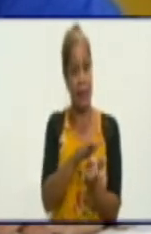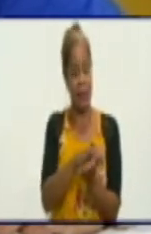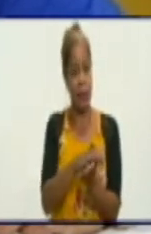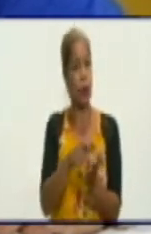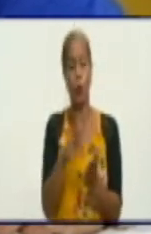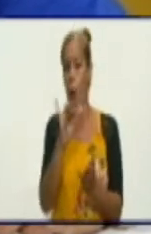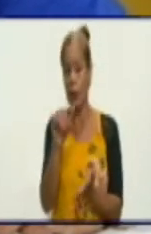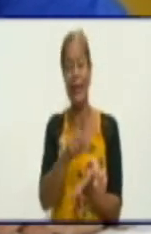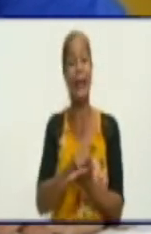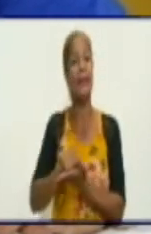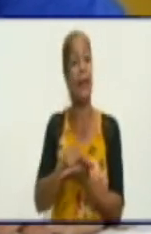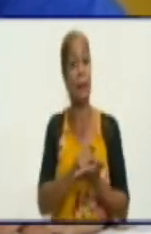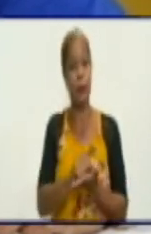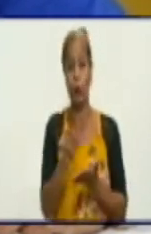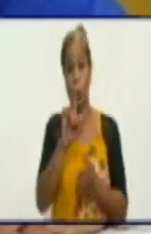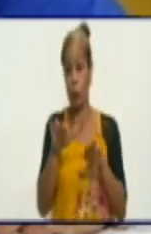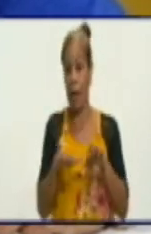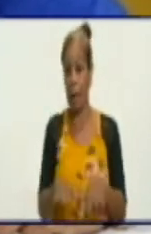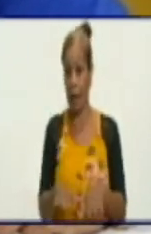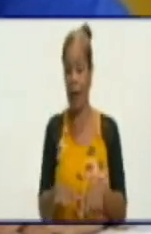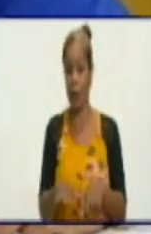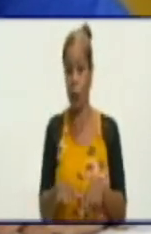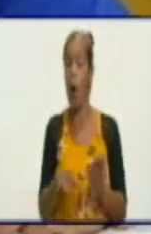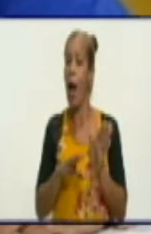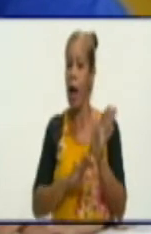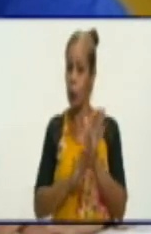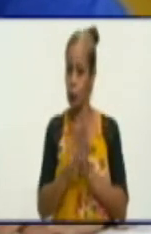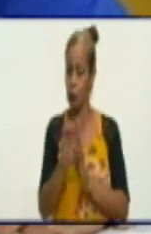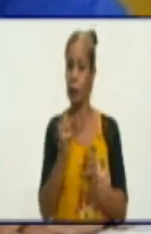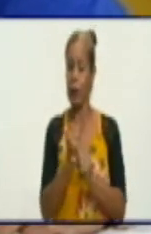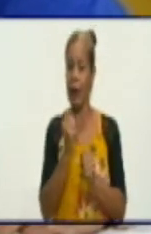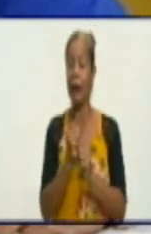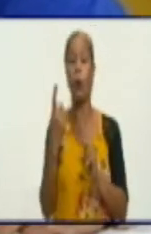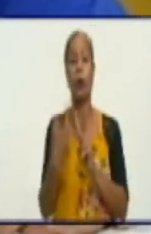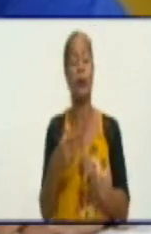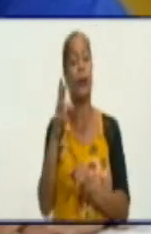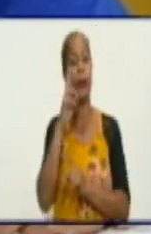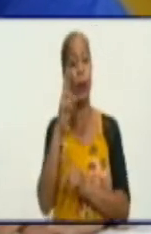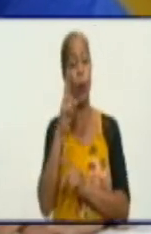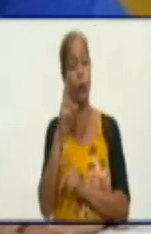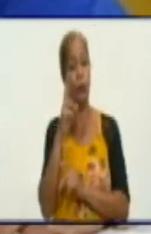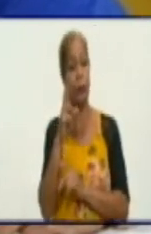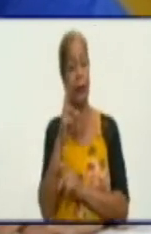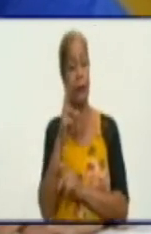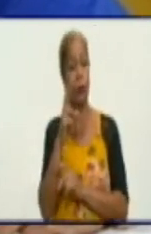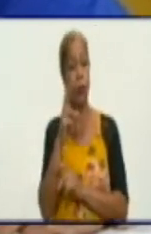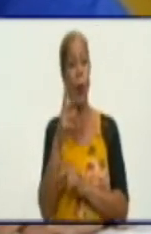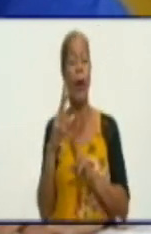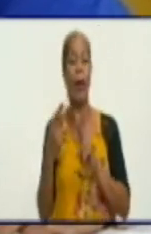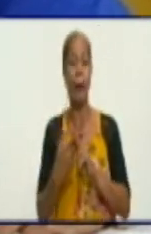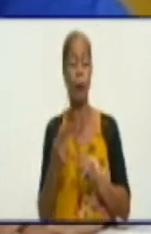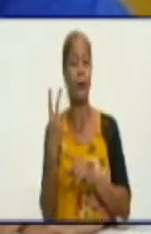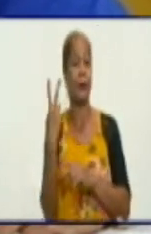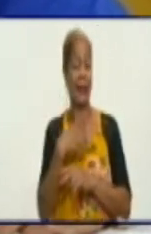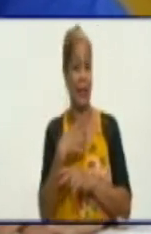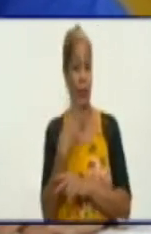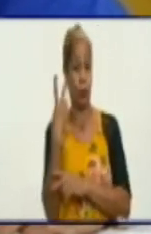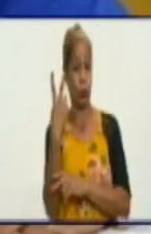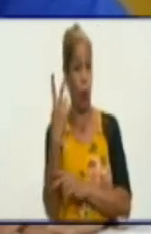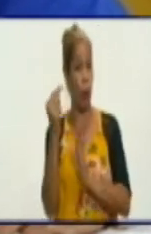parado tampoco, y también reconocer que los trabajadores hemos tenido dos frentes. Primero, la lucha de la pandemia. Así es